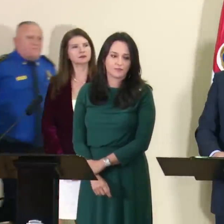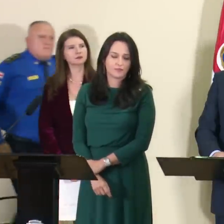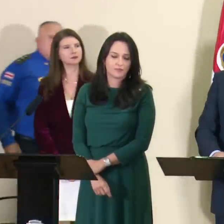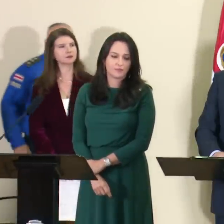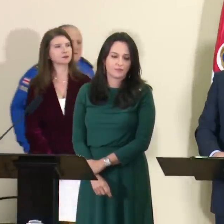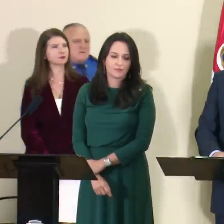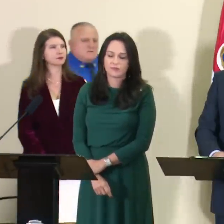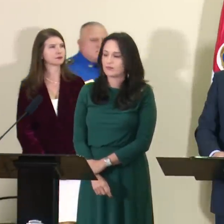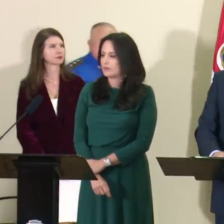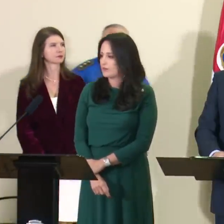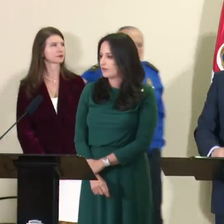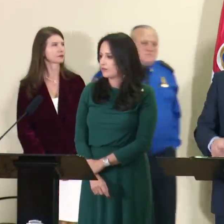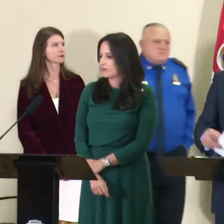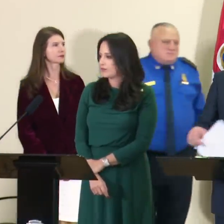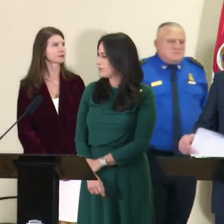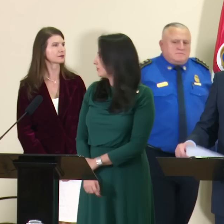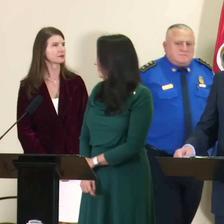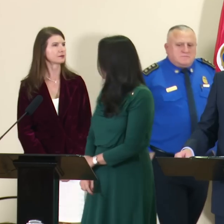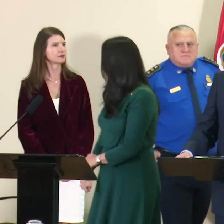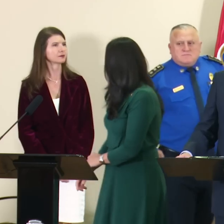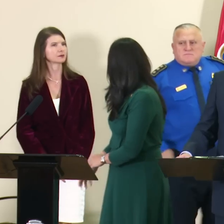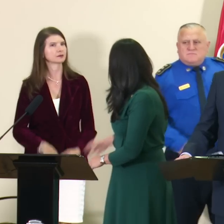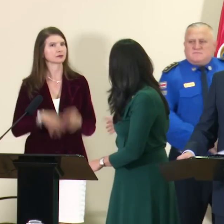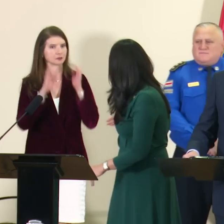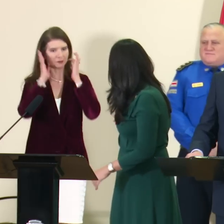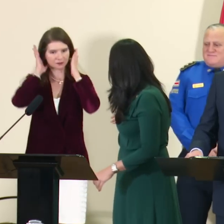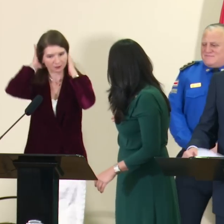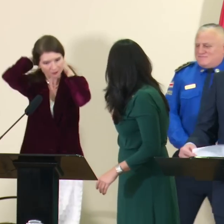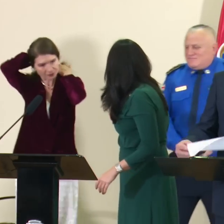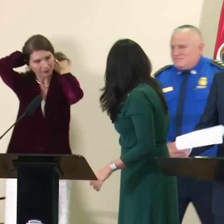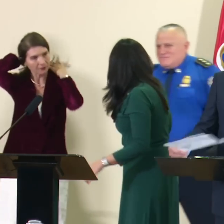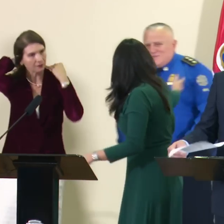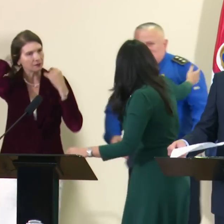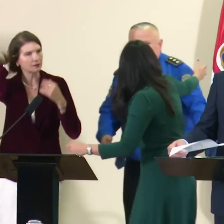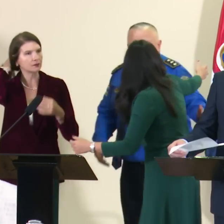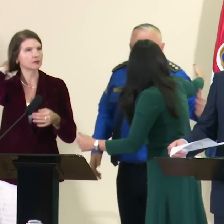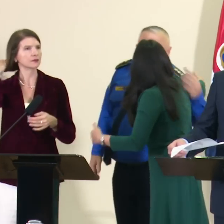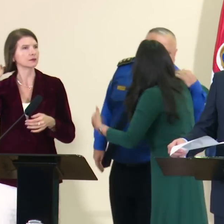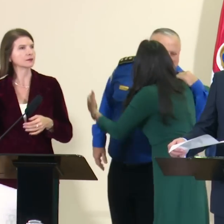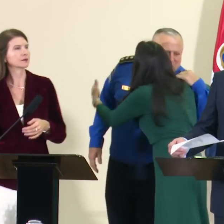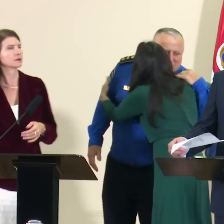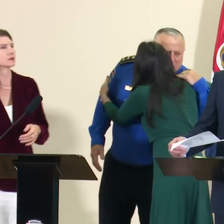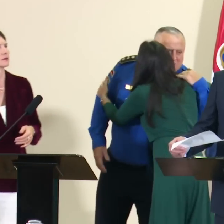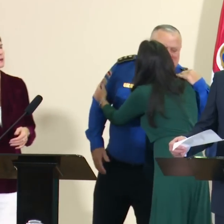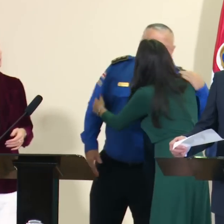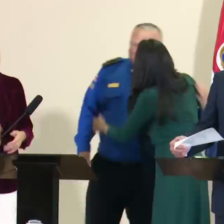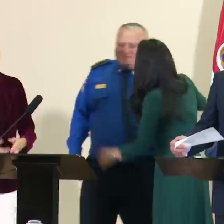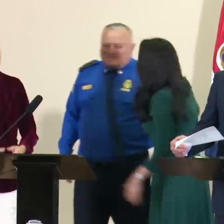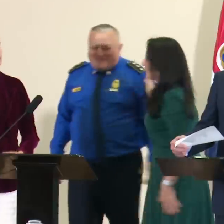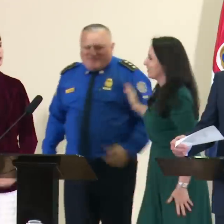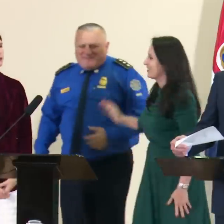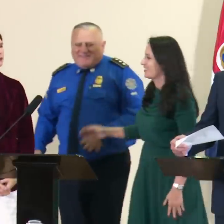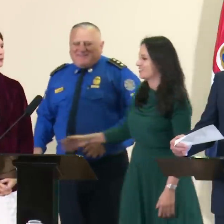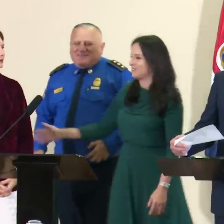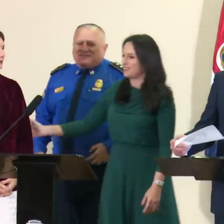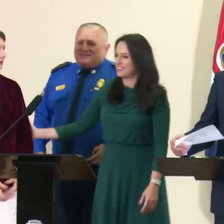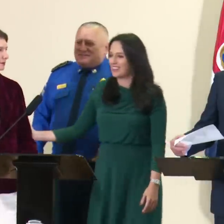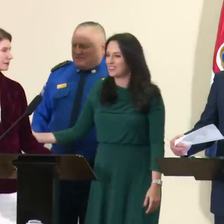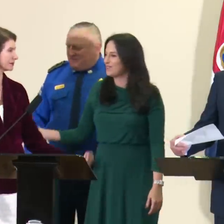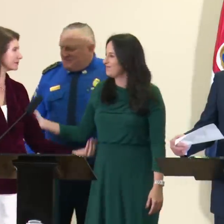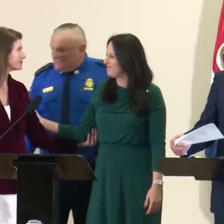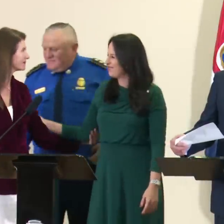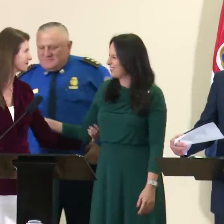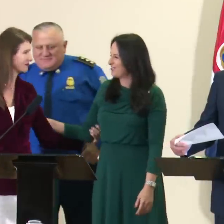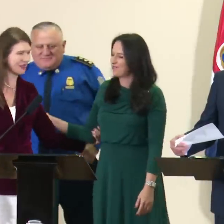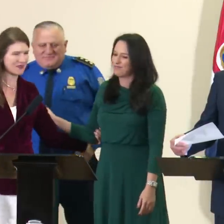de Fútbol de la Primera División. También convocamos a Marjorie Cibaja Barrantes, representante de Liga Deportiva Alajuelense, a